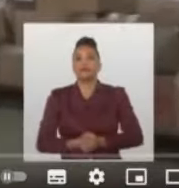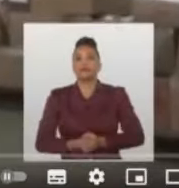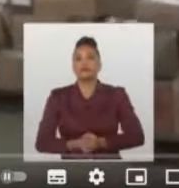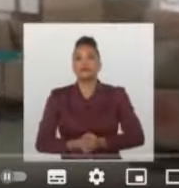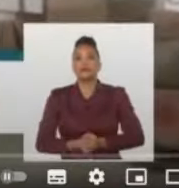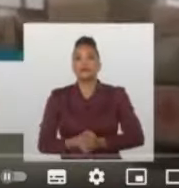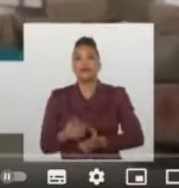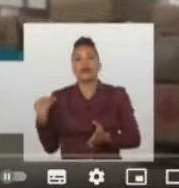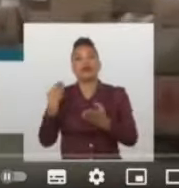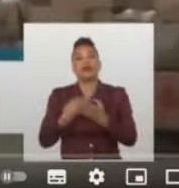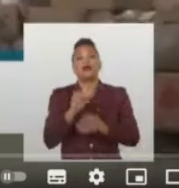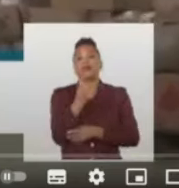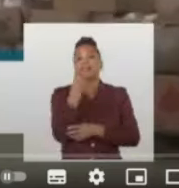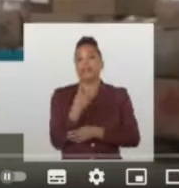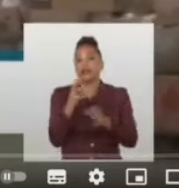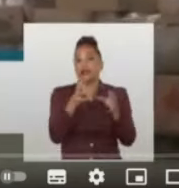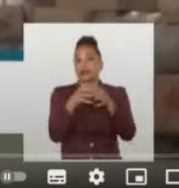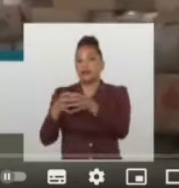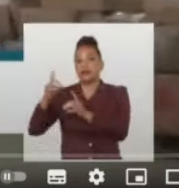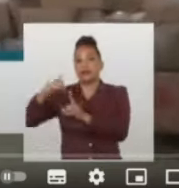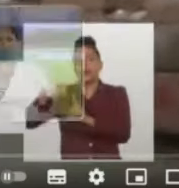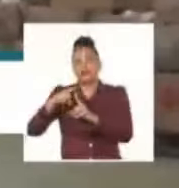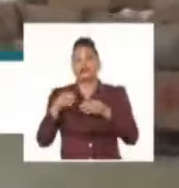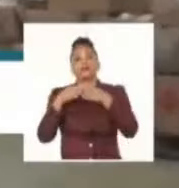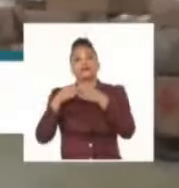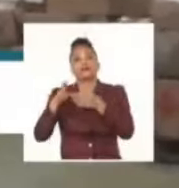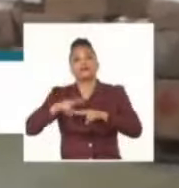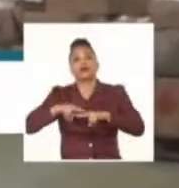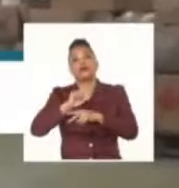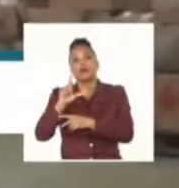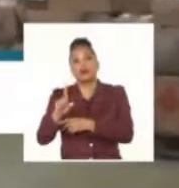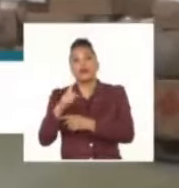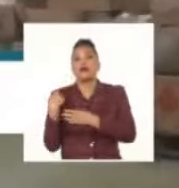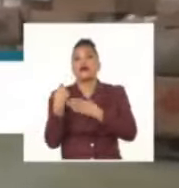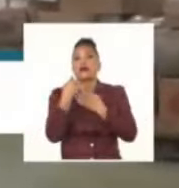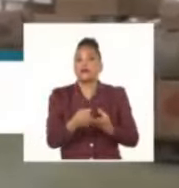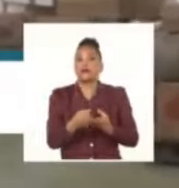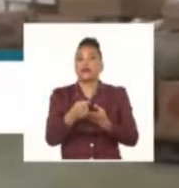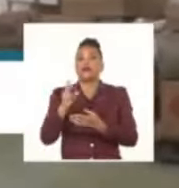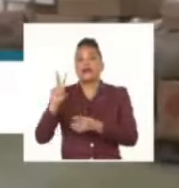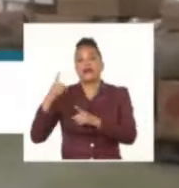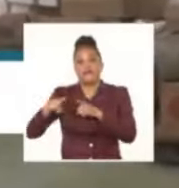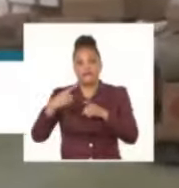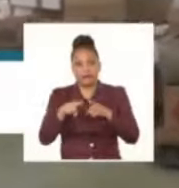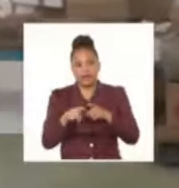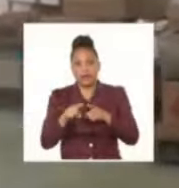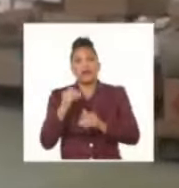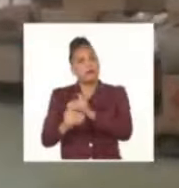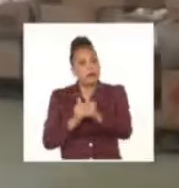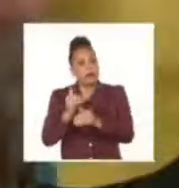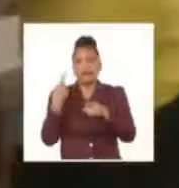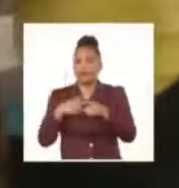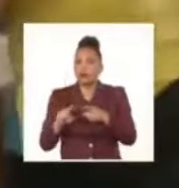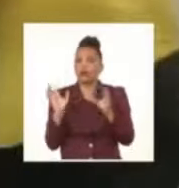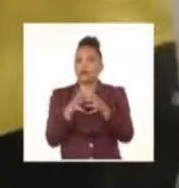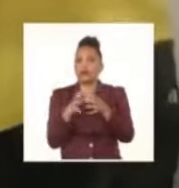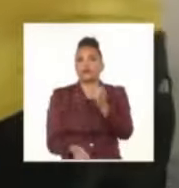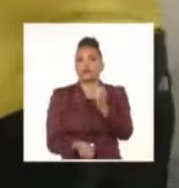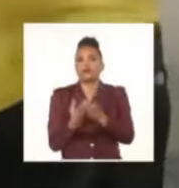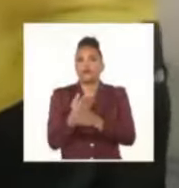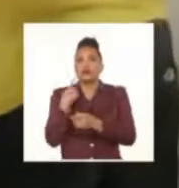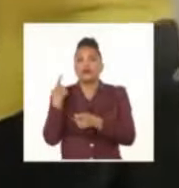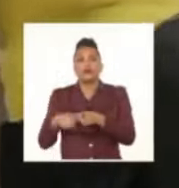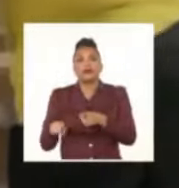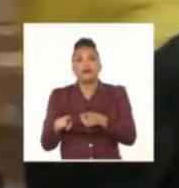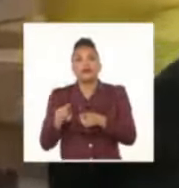hoy hay tres brigadas de la Tuna, Gran Mayorguín, apoyando lo que es la parte de los viales. Más adelante habrán otras brigadas de los nuevos actores económicos